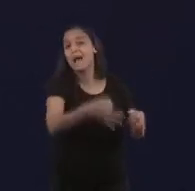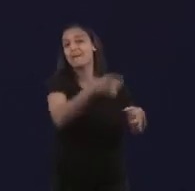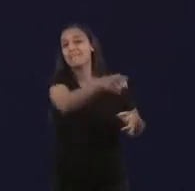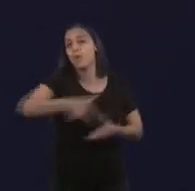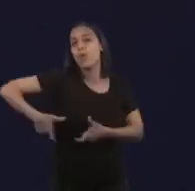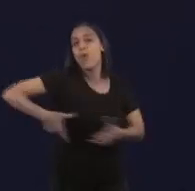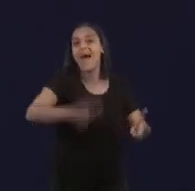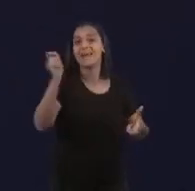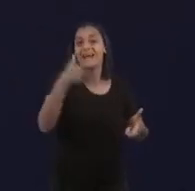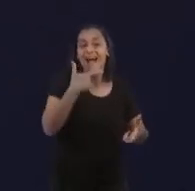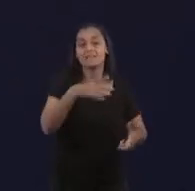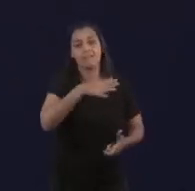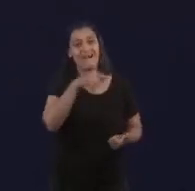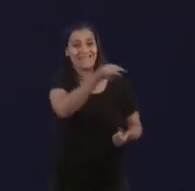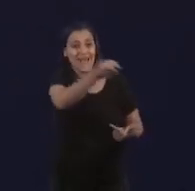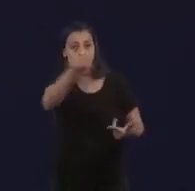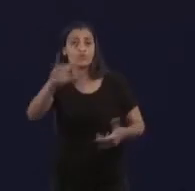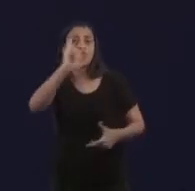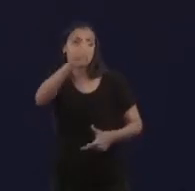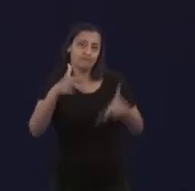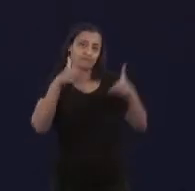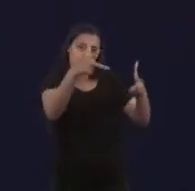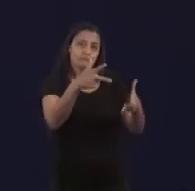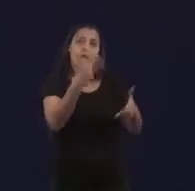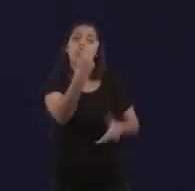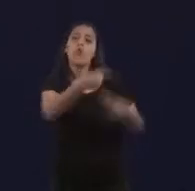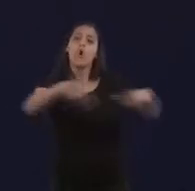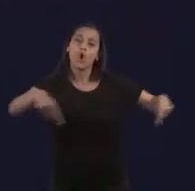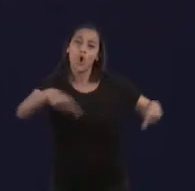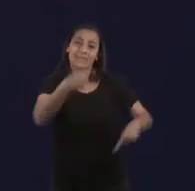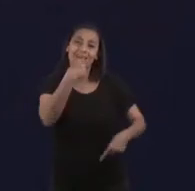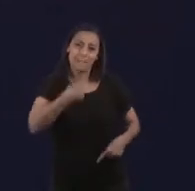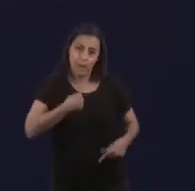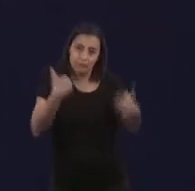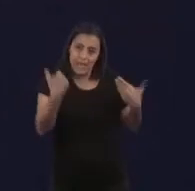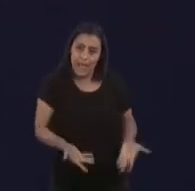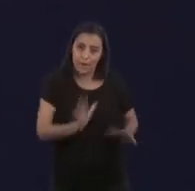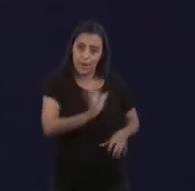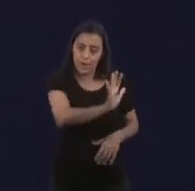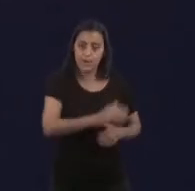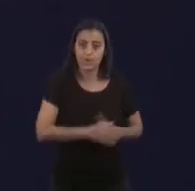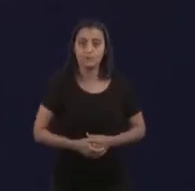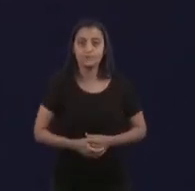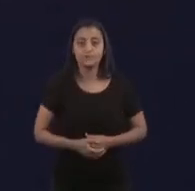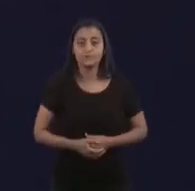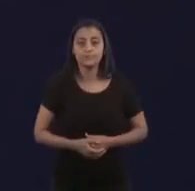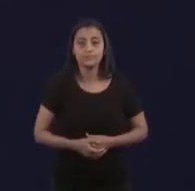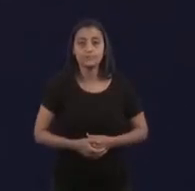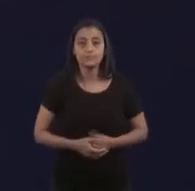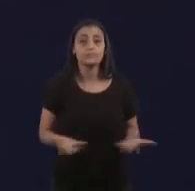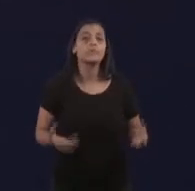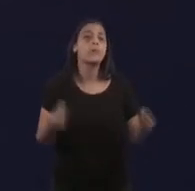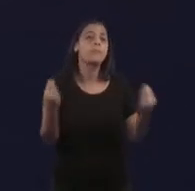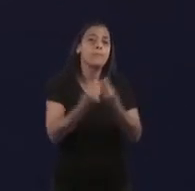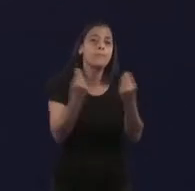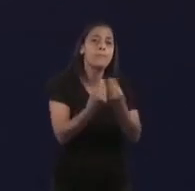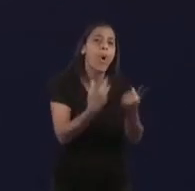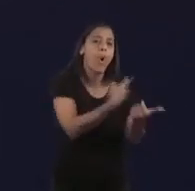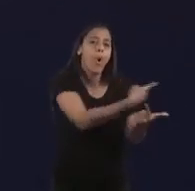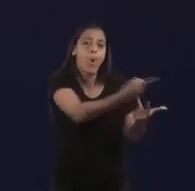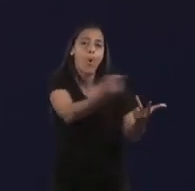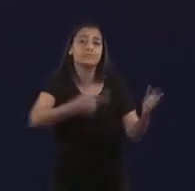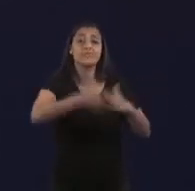el dato, sí le aclaro 2 o 3 cuestiones que me viene bien su pregunta para aclarar. Dentro de las tantas obras que se nos acusa